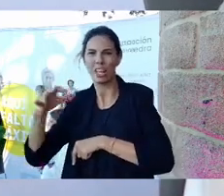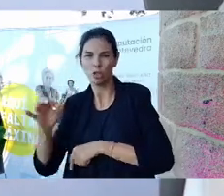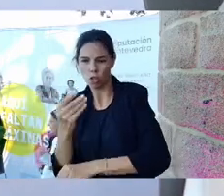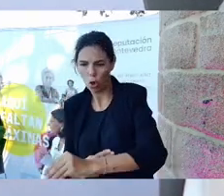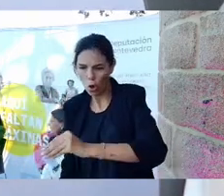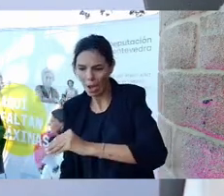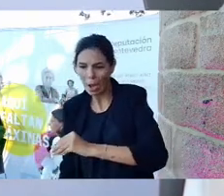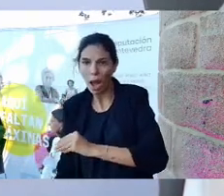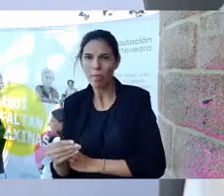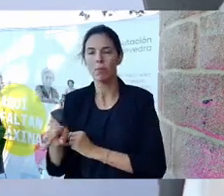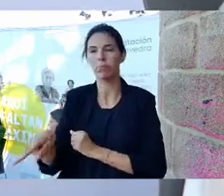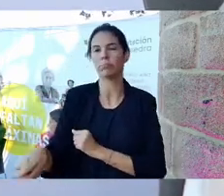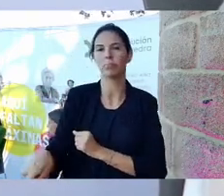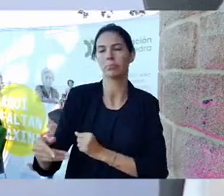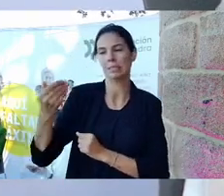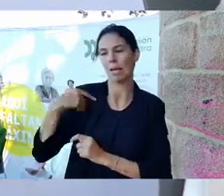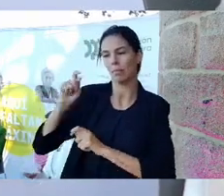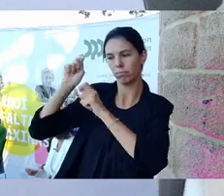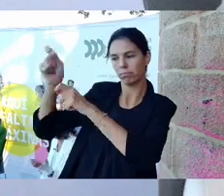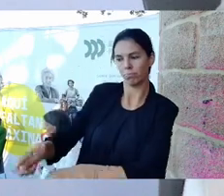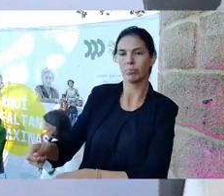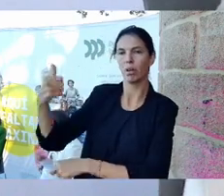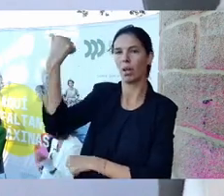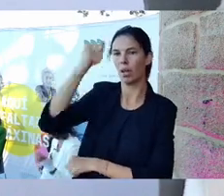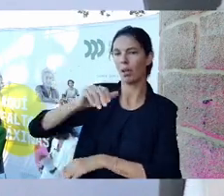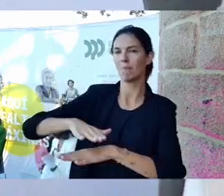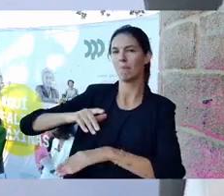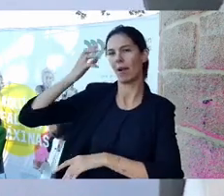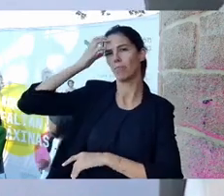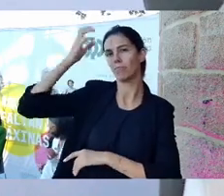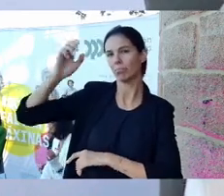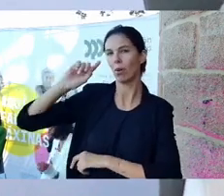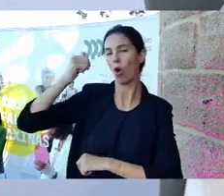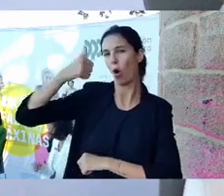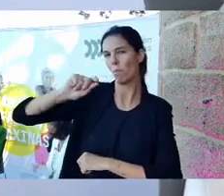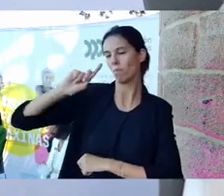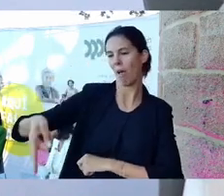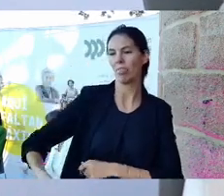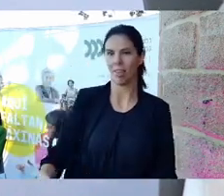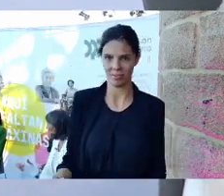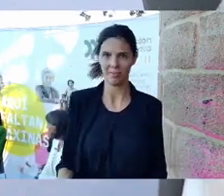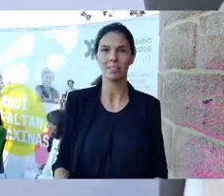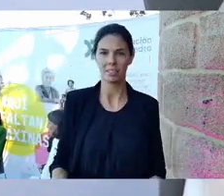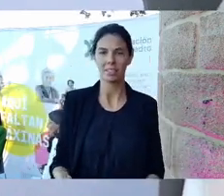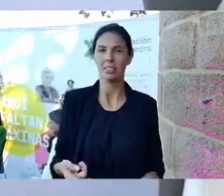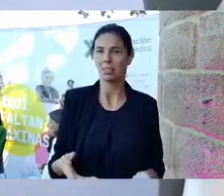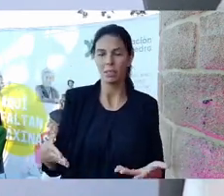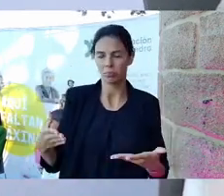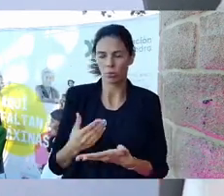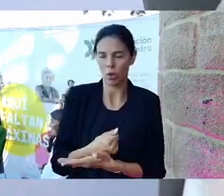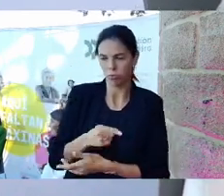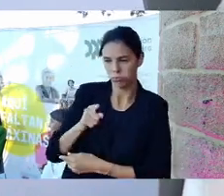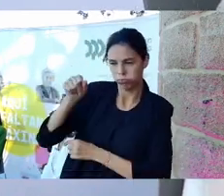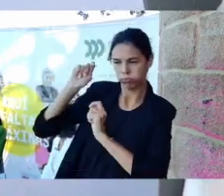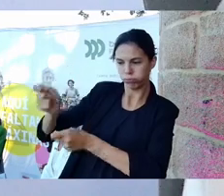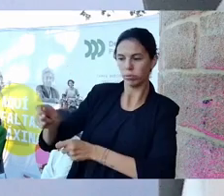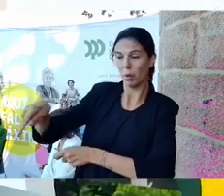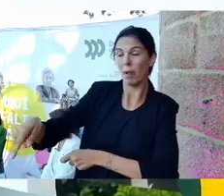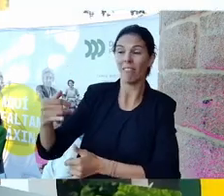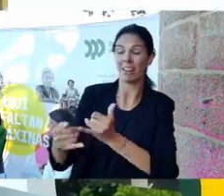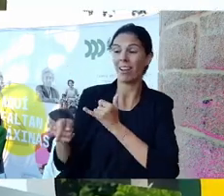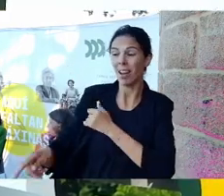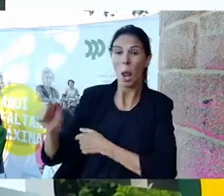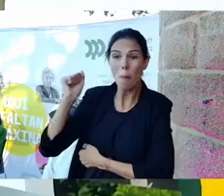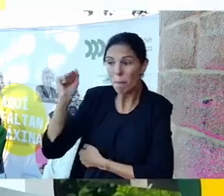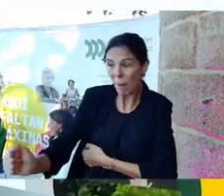una cautiva mora que luego se convierte, etc., el designado para gobernar es él, para ceñirse la corona es él por su padre y por todos los magnates del